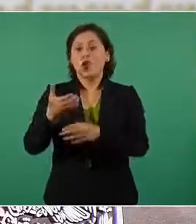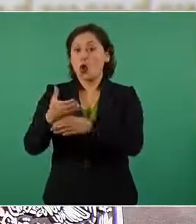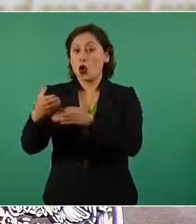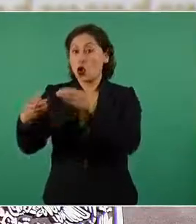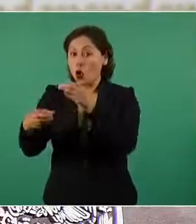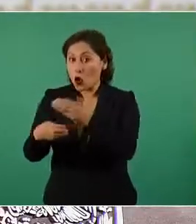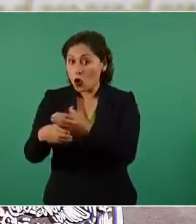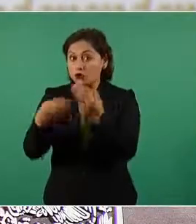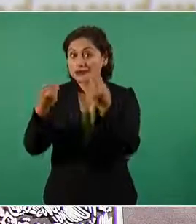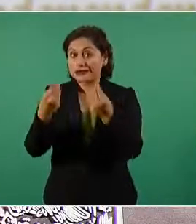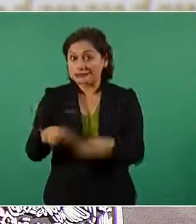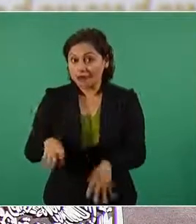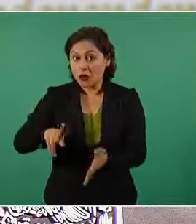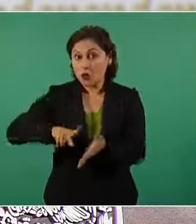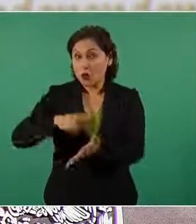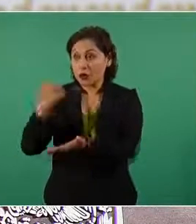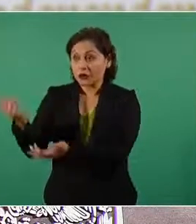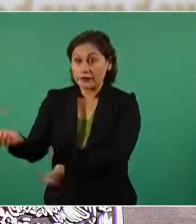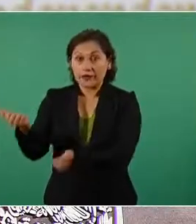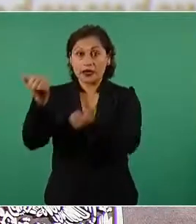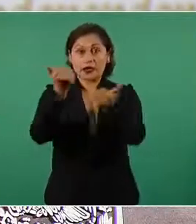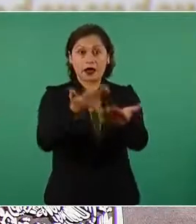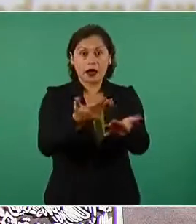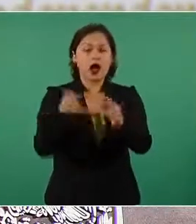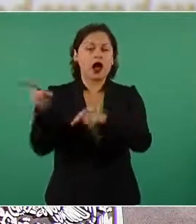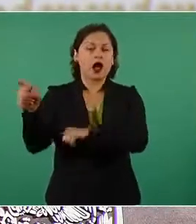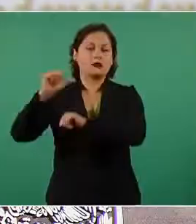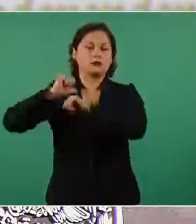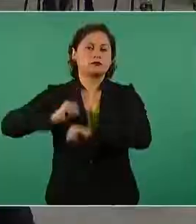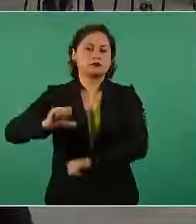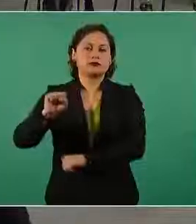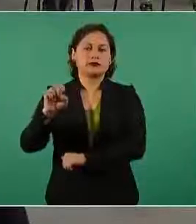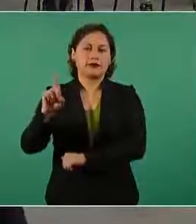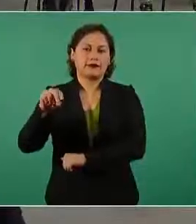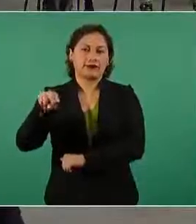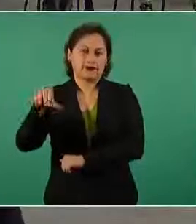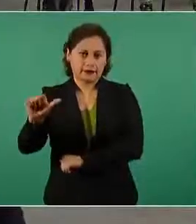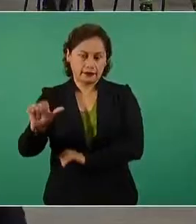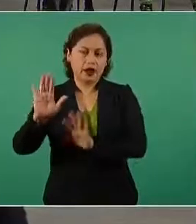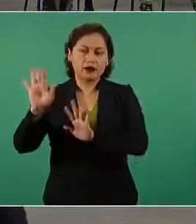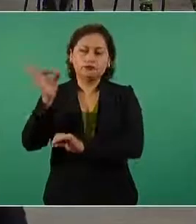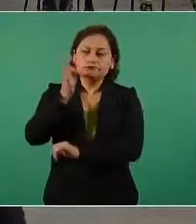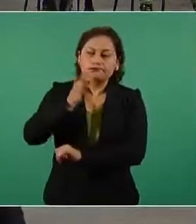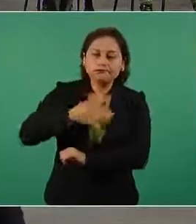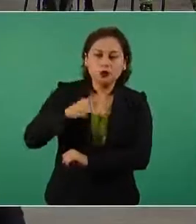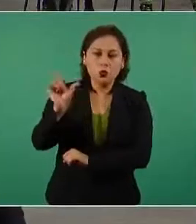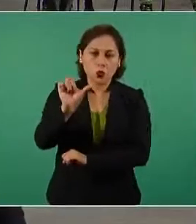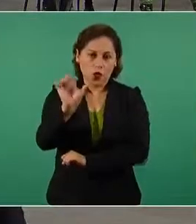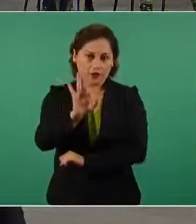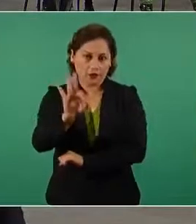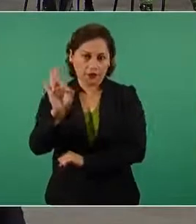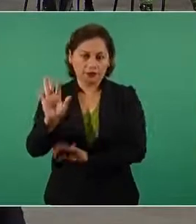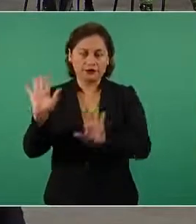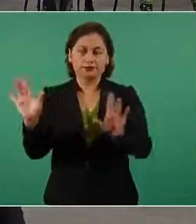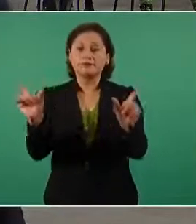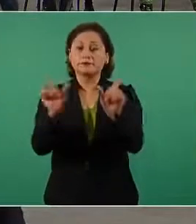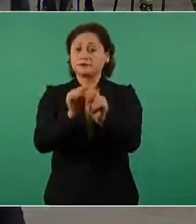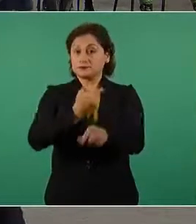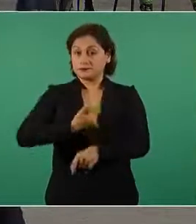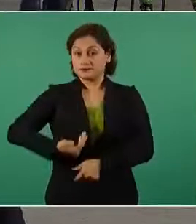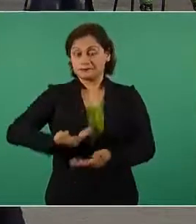Defensa nos informará cuándo serán entregados. Es cuanto, presidente. Muchas gracias.